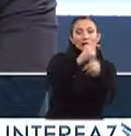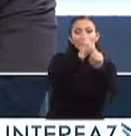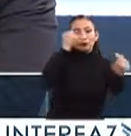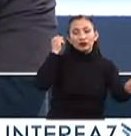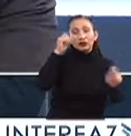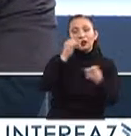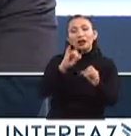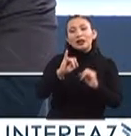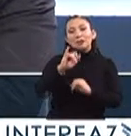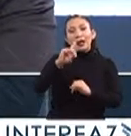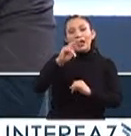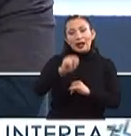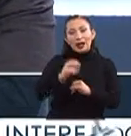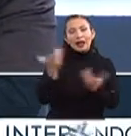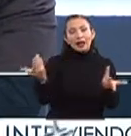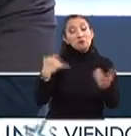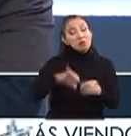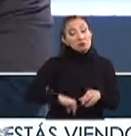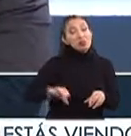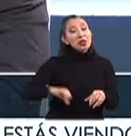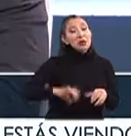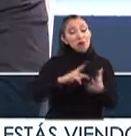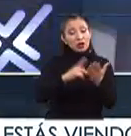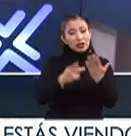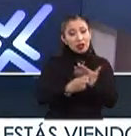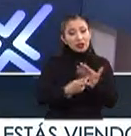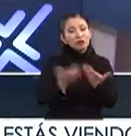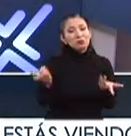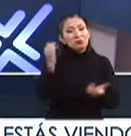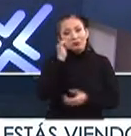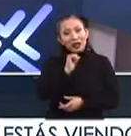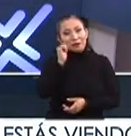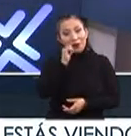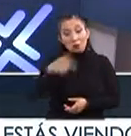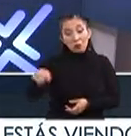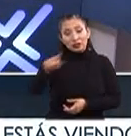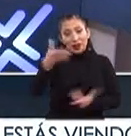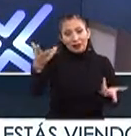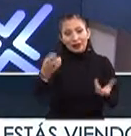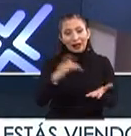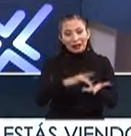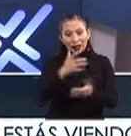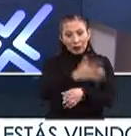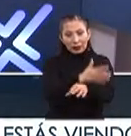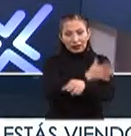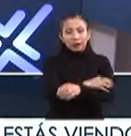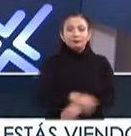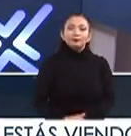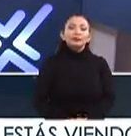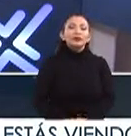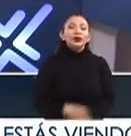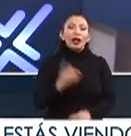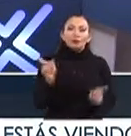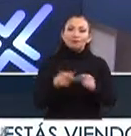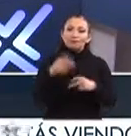transporte del Instituto Politécnico Nacional. Interesante proyecto y esfuerzo que, como siempre, ustedes generan. Gracias por acompañarnos. No, de nada. Gracias. Vamos a una breve pausa, regresamos.